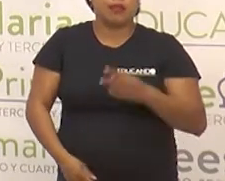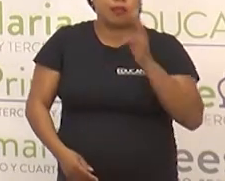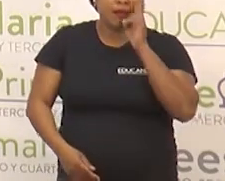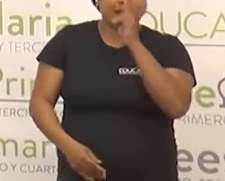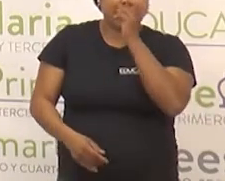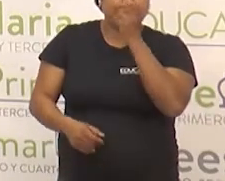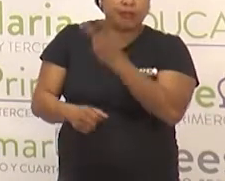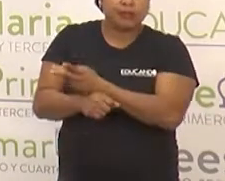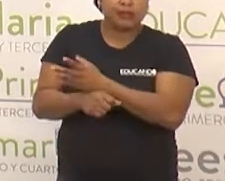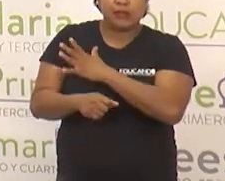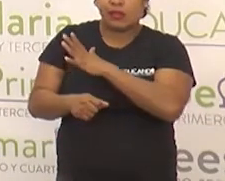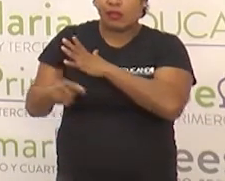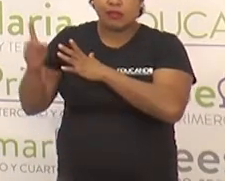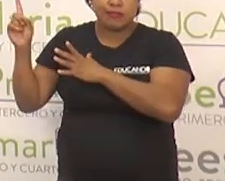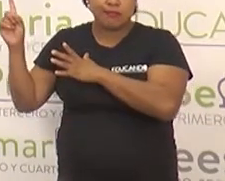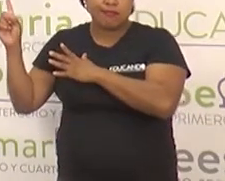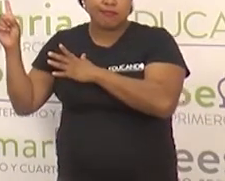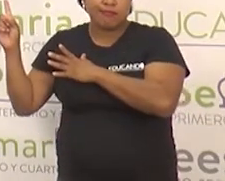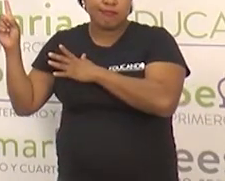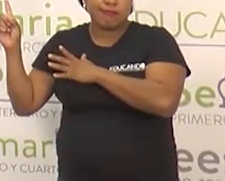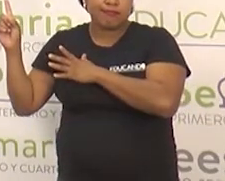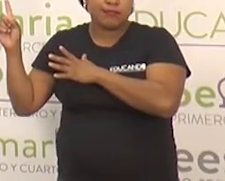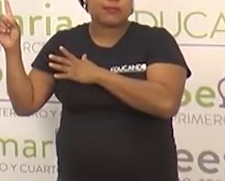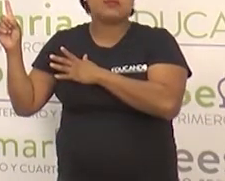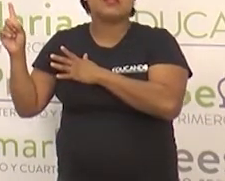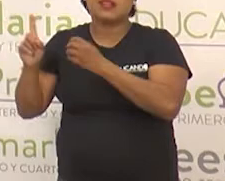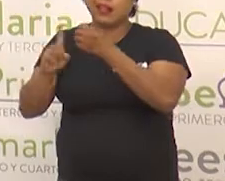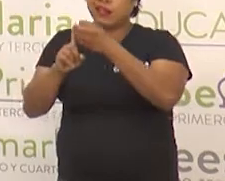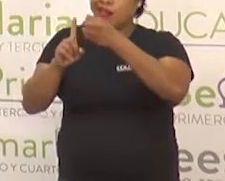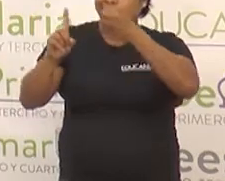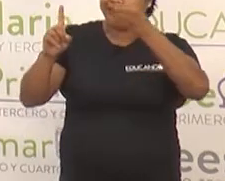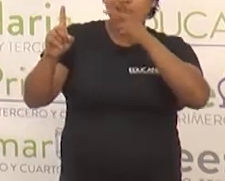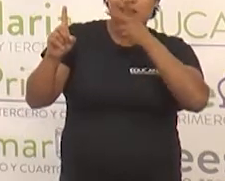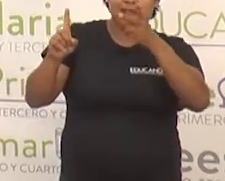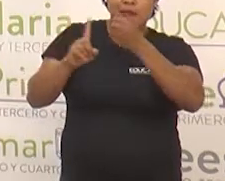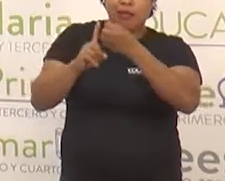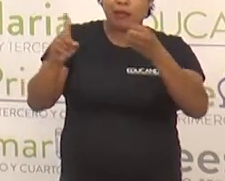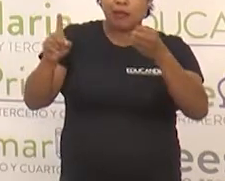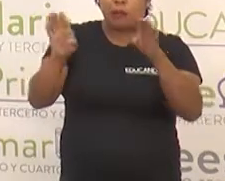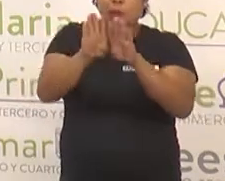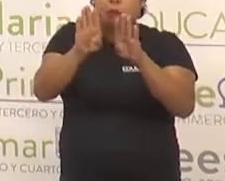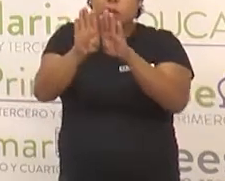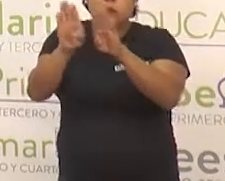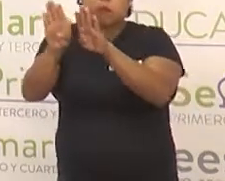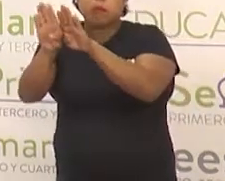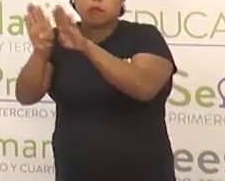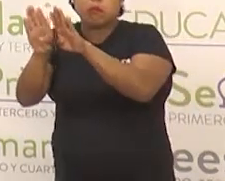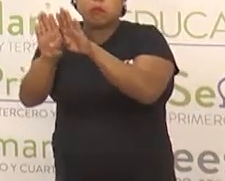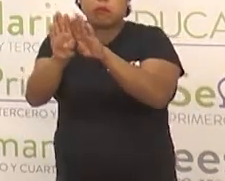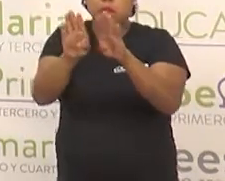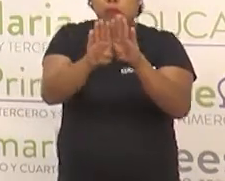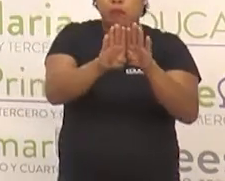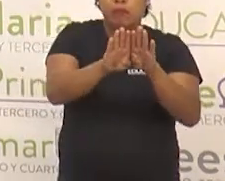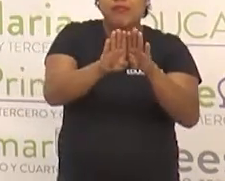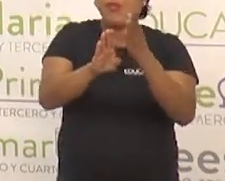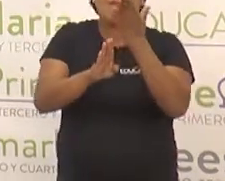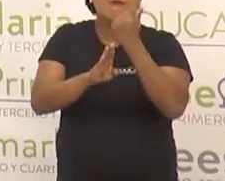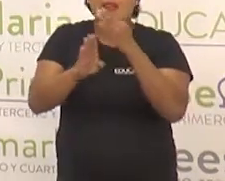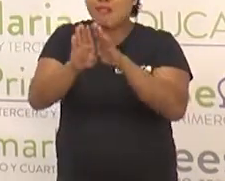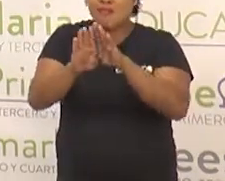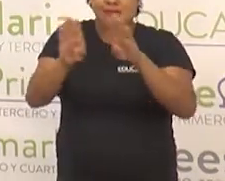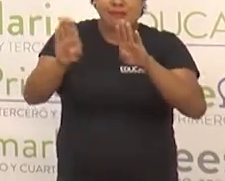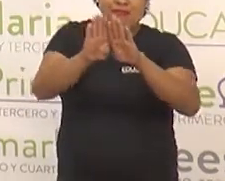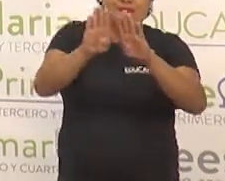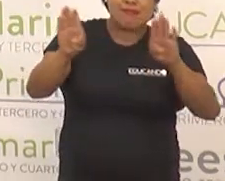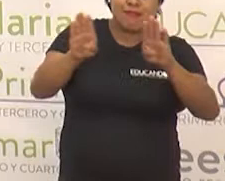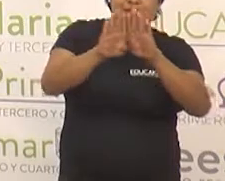¿Qué pasa? ¿Qué hay allá? La oración está toda junta y no hay